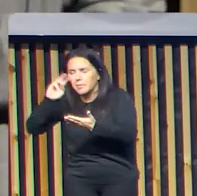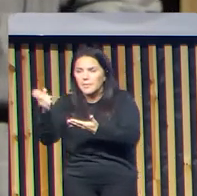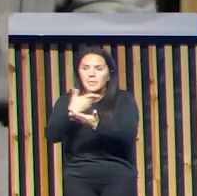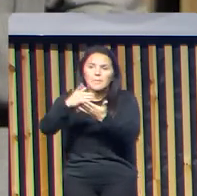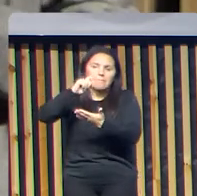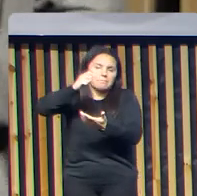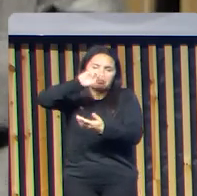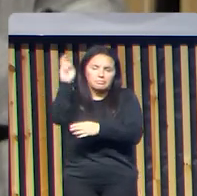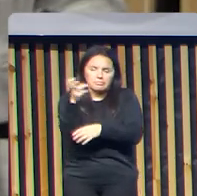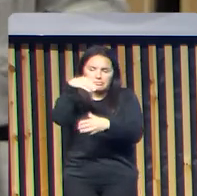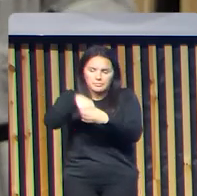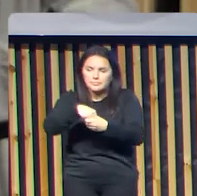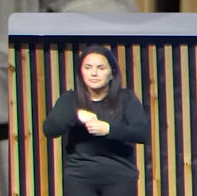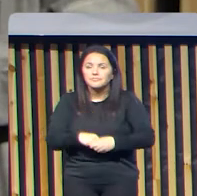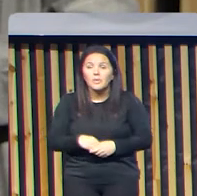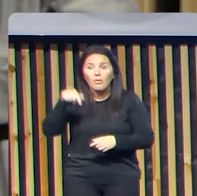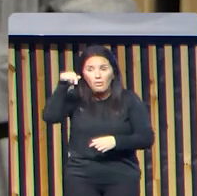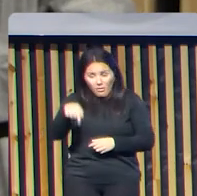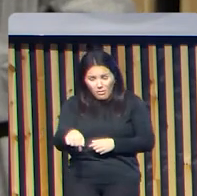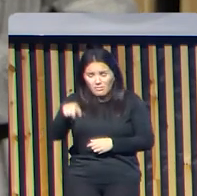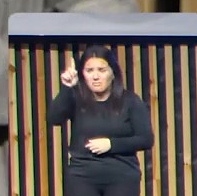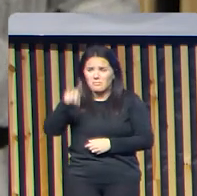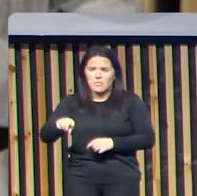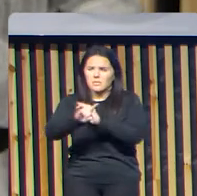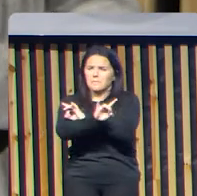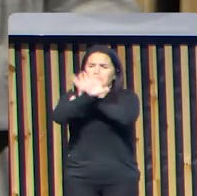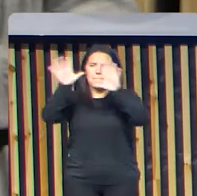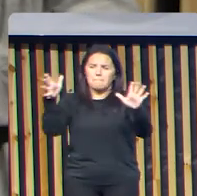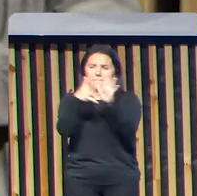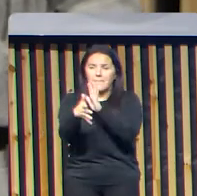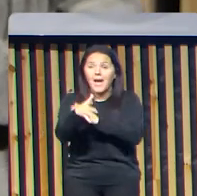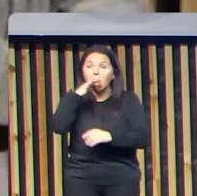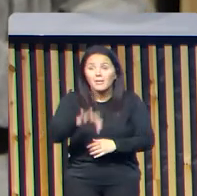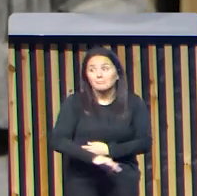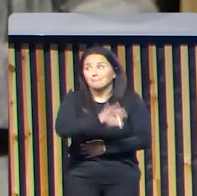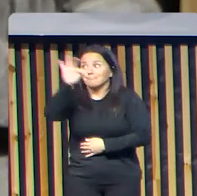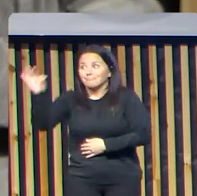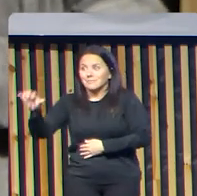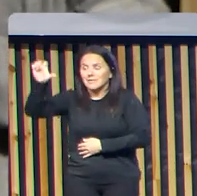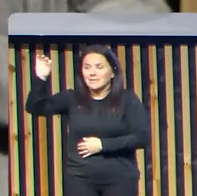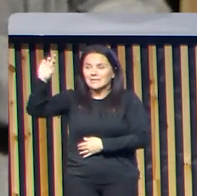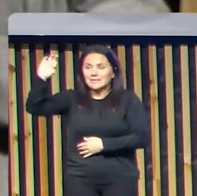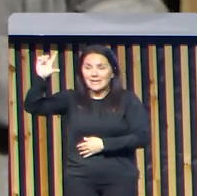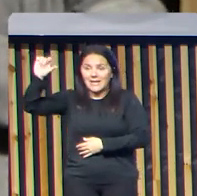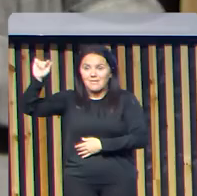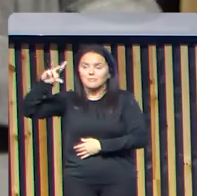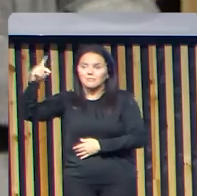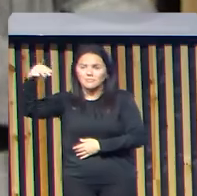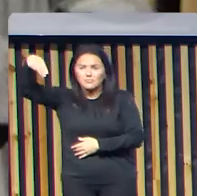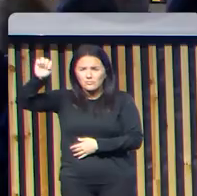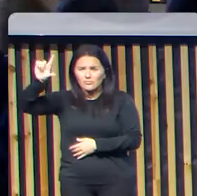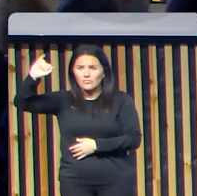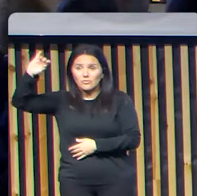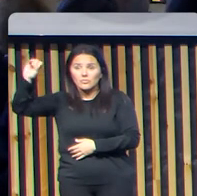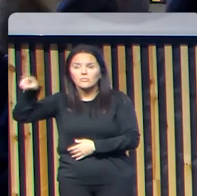O el periódico de Catalán y seguro que hoy va a ser muy muy clara les dejo con estrella Monte lío que nos va a ofrecer la